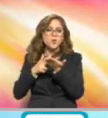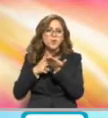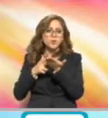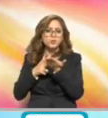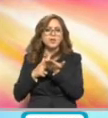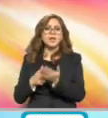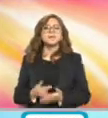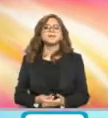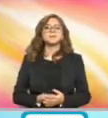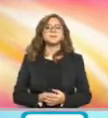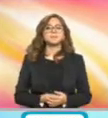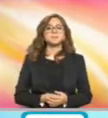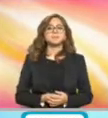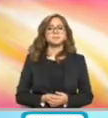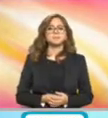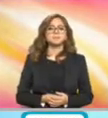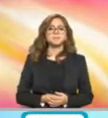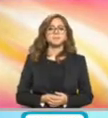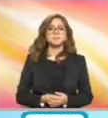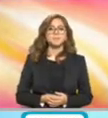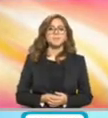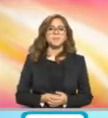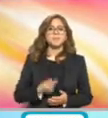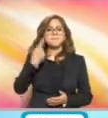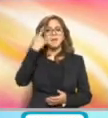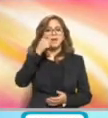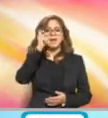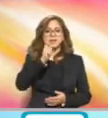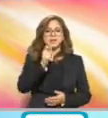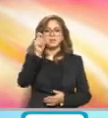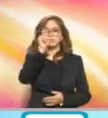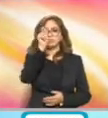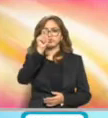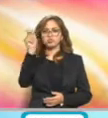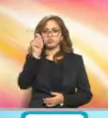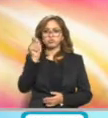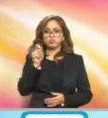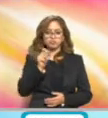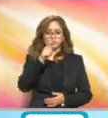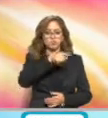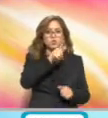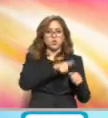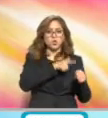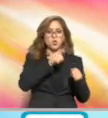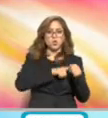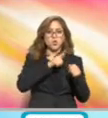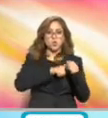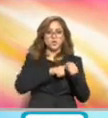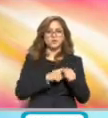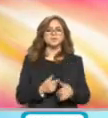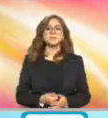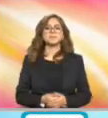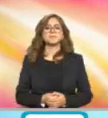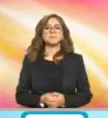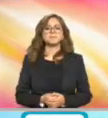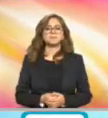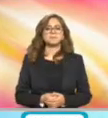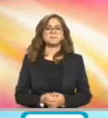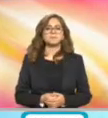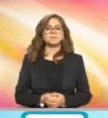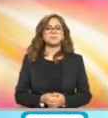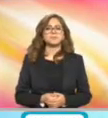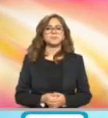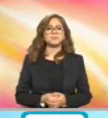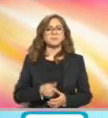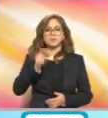pastel, justo para irnos dentro de esta gama de tonos nude, y tiene un poquito